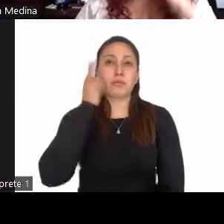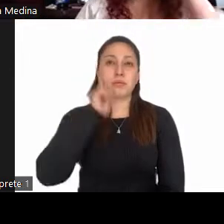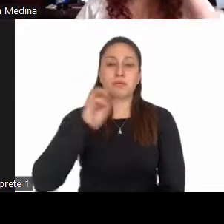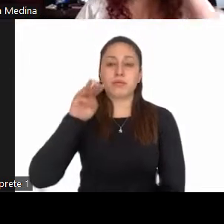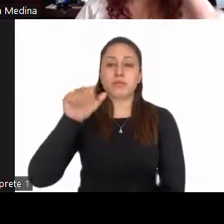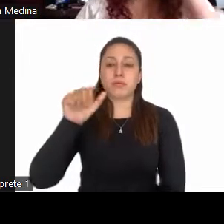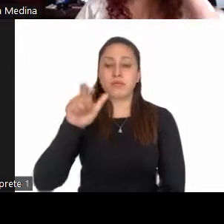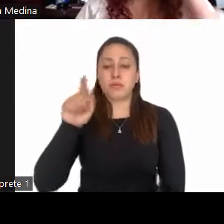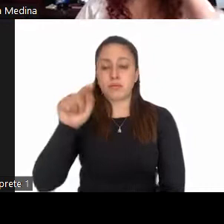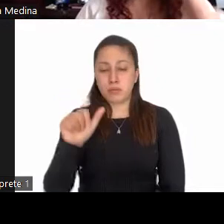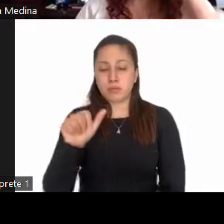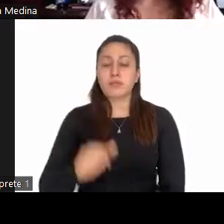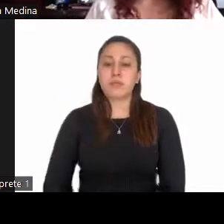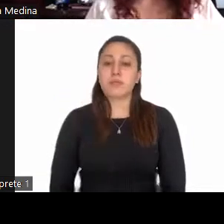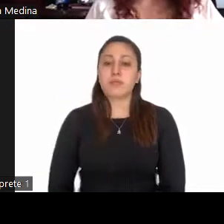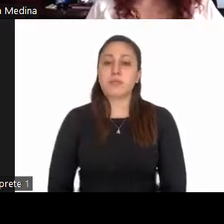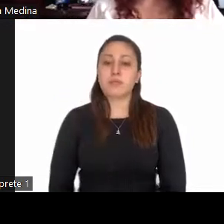estoy anotando.